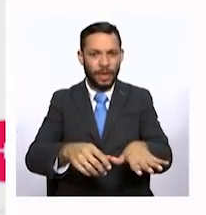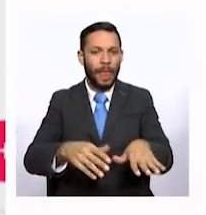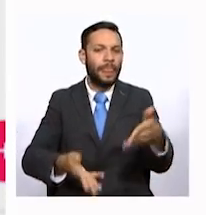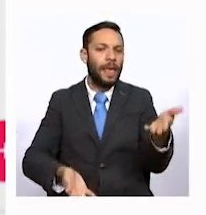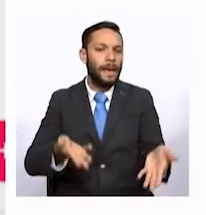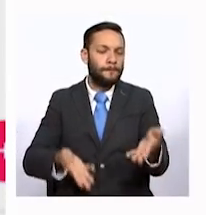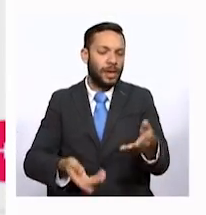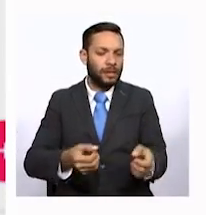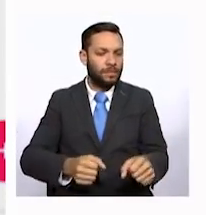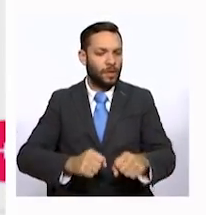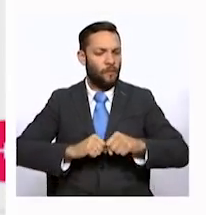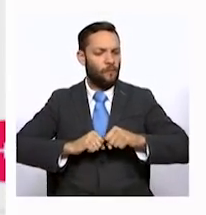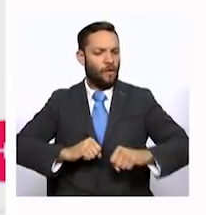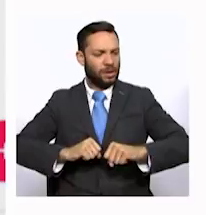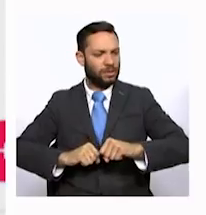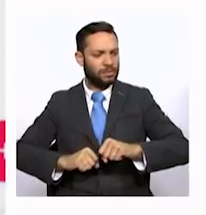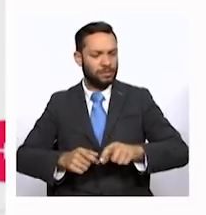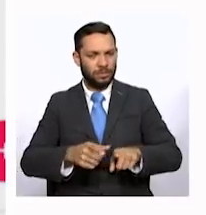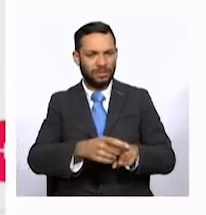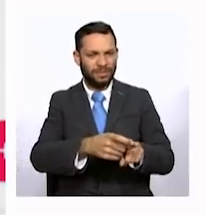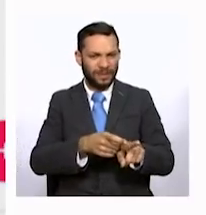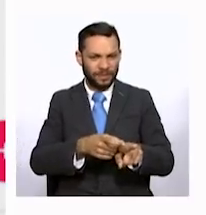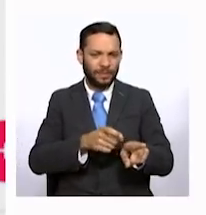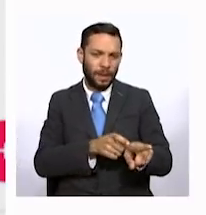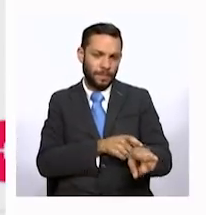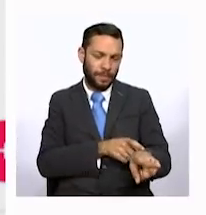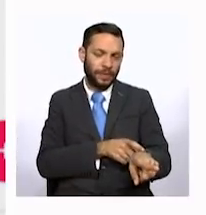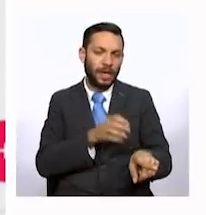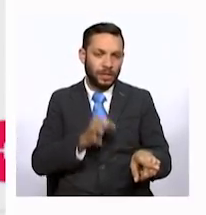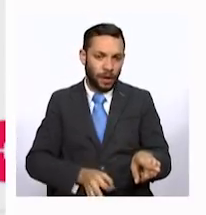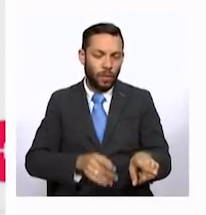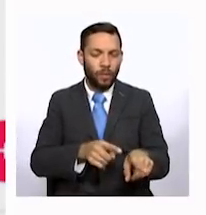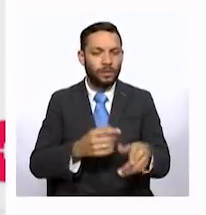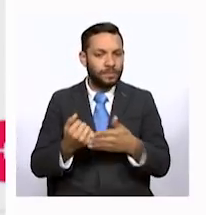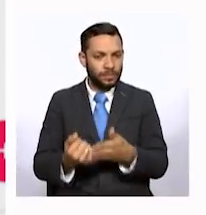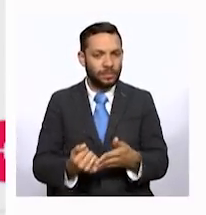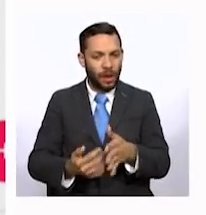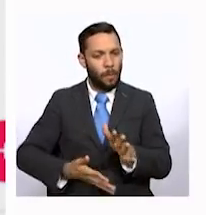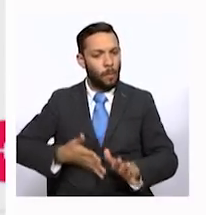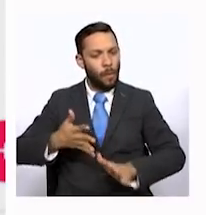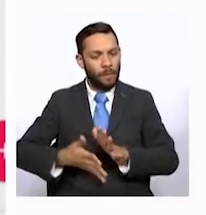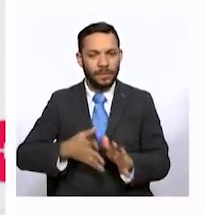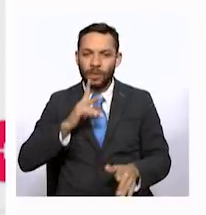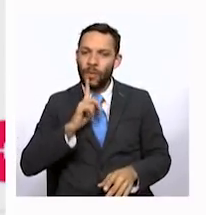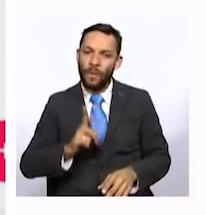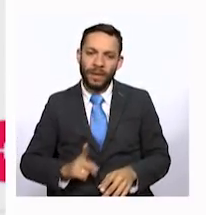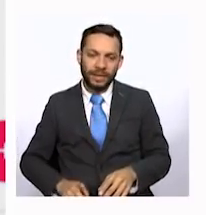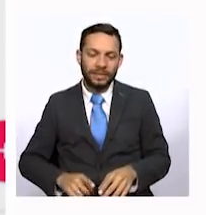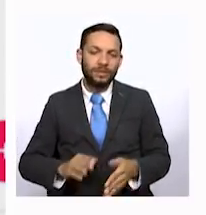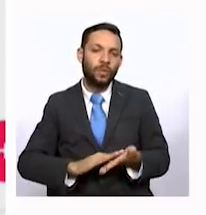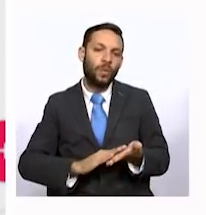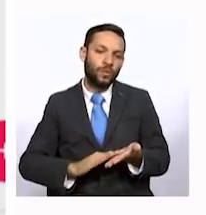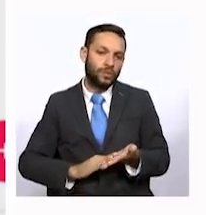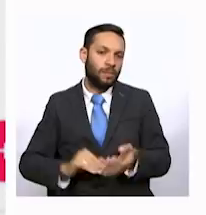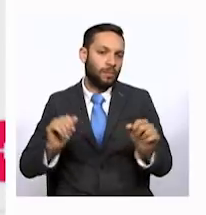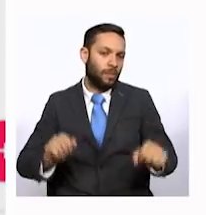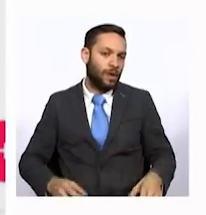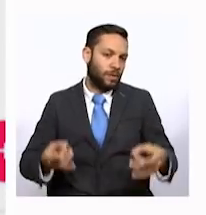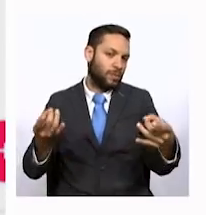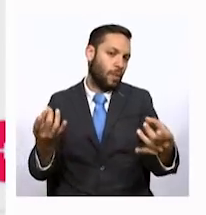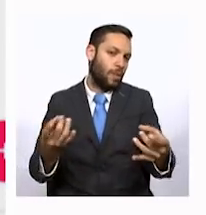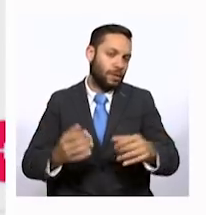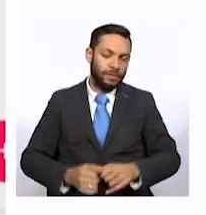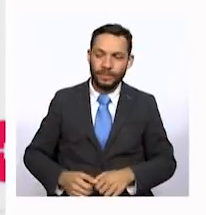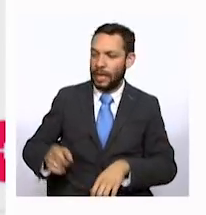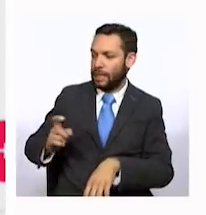nivel de la artrosis. Si es una artrosis muy severa, se fija y se estabiliza, con eso se le quita movilidad al dedo, pero se mejora completamente el dolor. Se nos